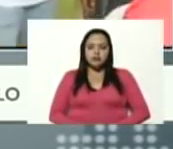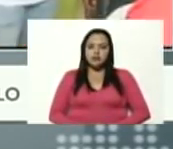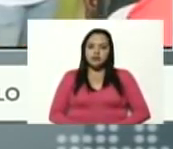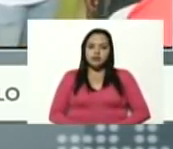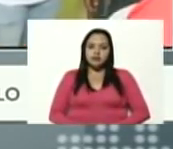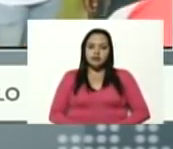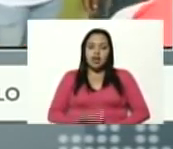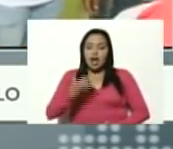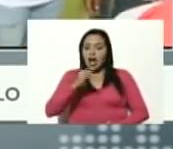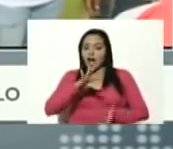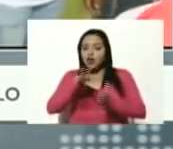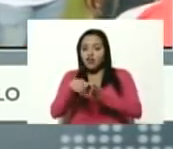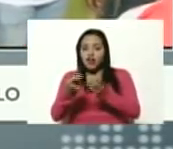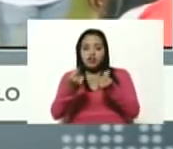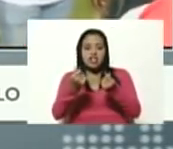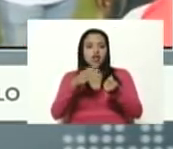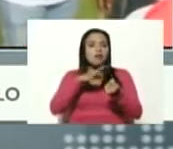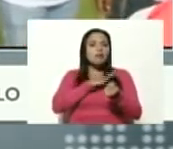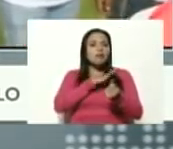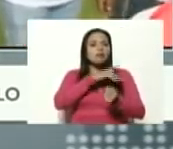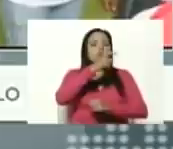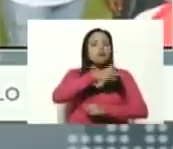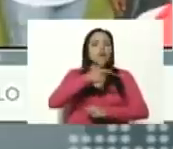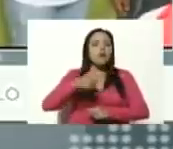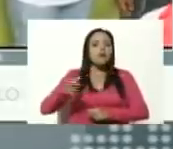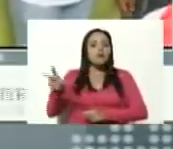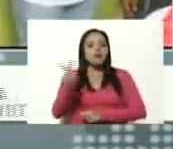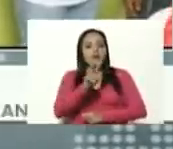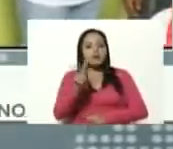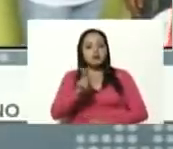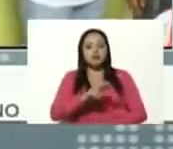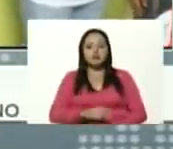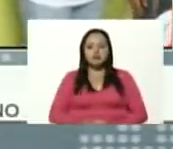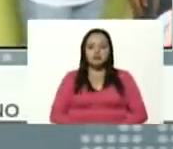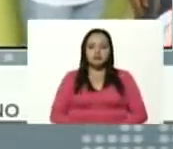Se han robado el dinero que le pertenece a los venezolanos.